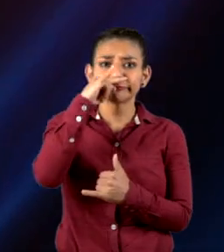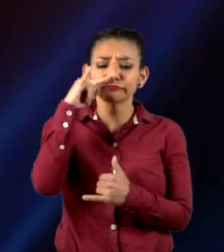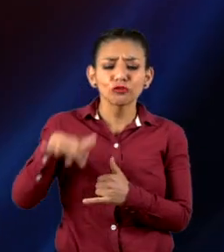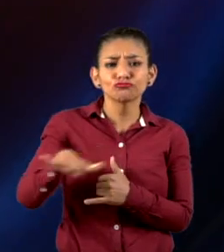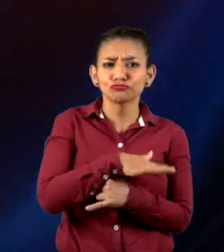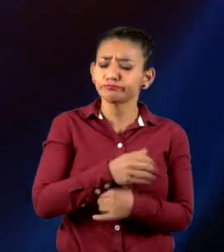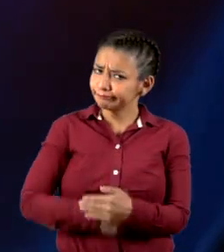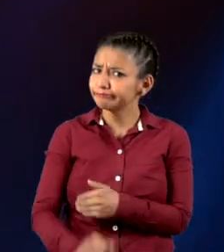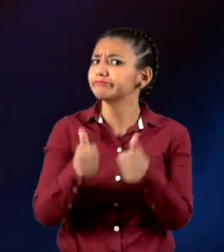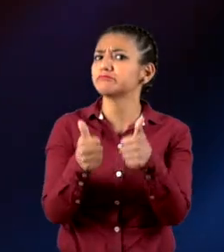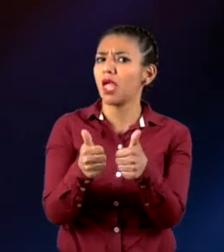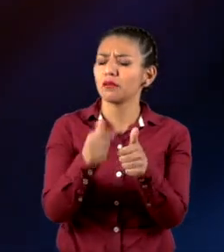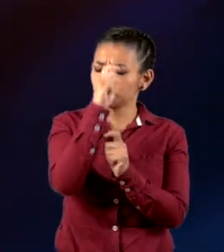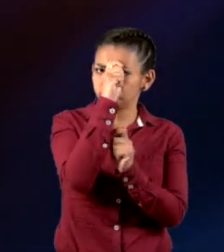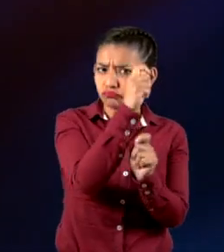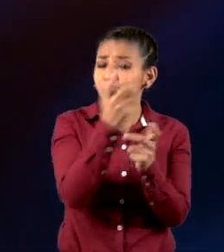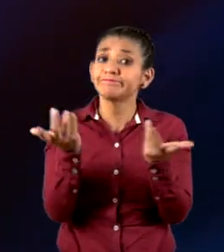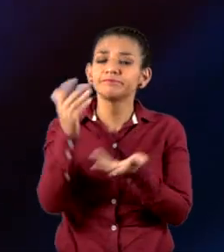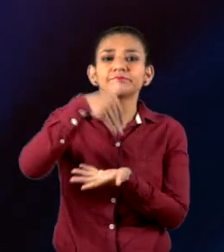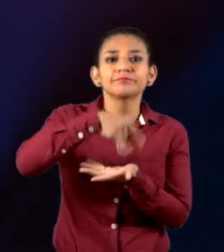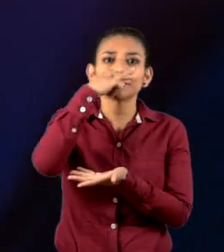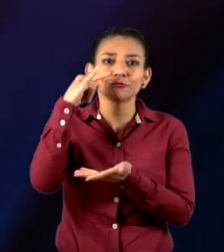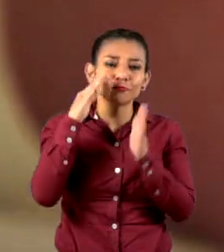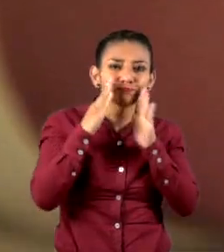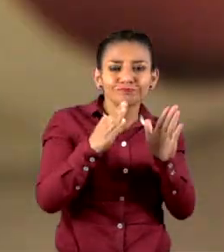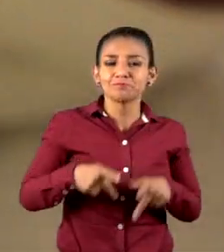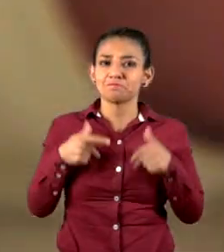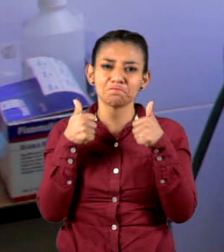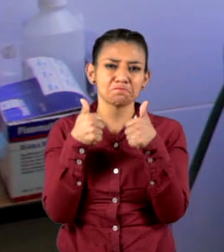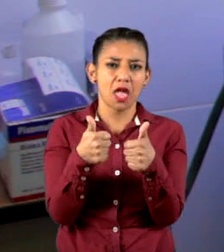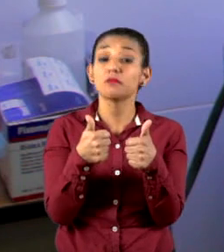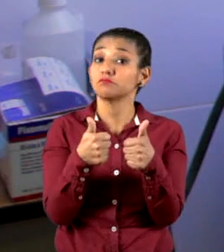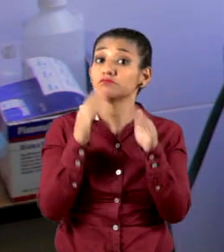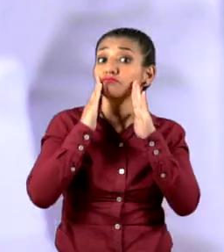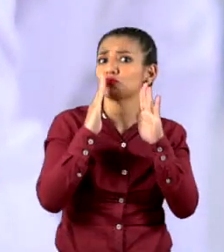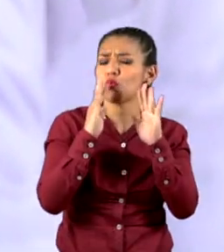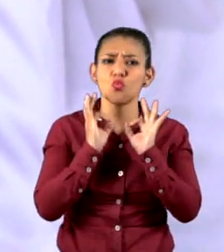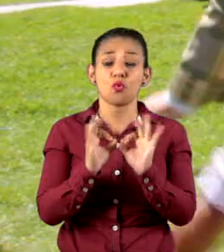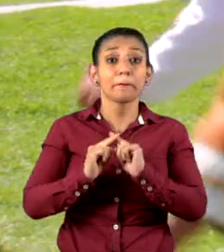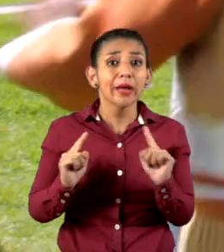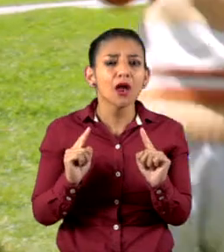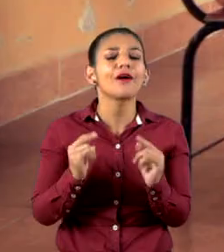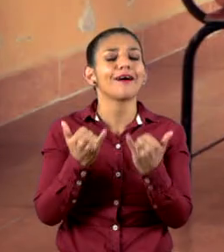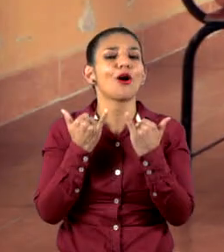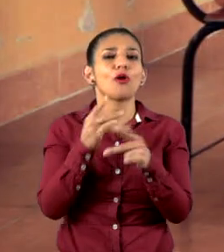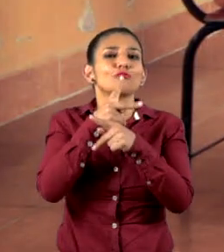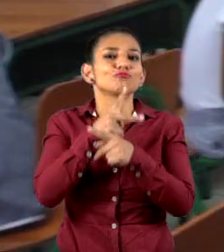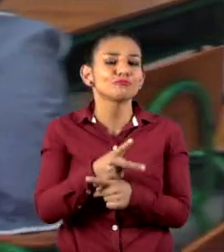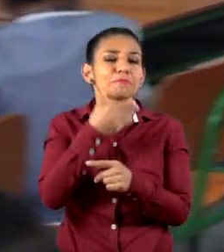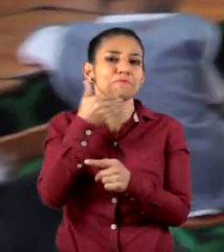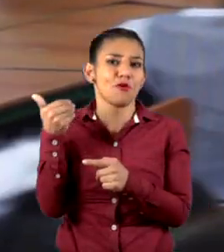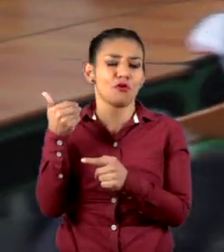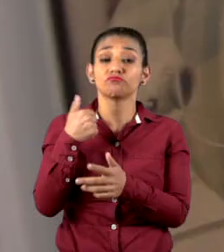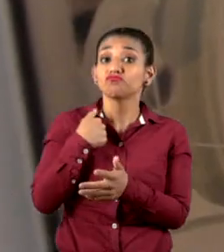hoy nuestros niños tienen donde nacer con dignidad y cuentan con centros infantiles del buen vivir donde permanecen bien atendidos per